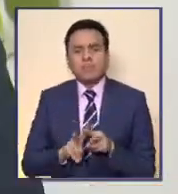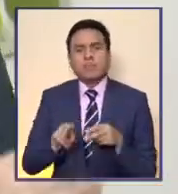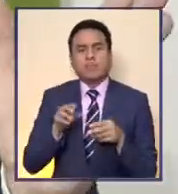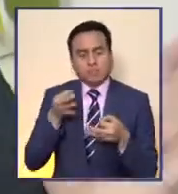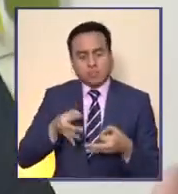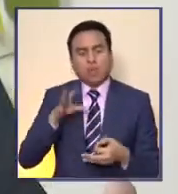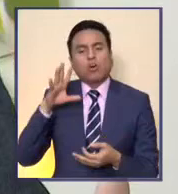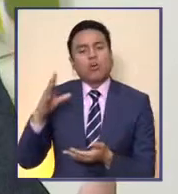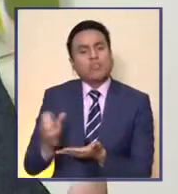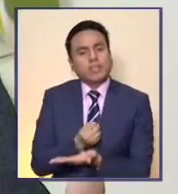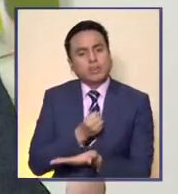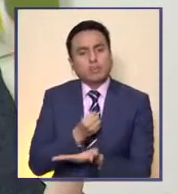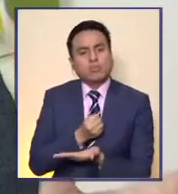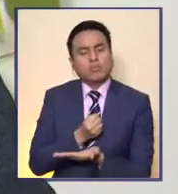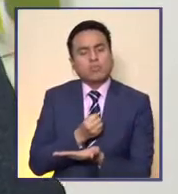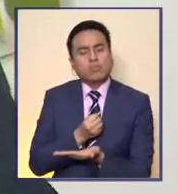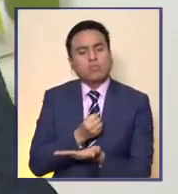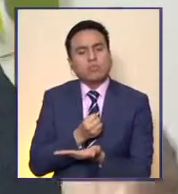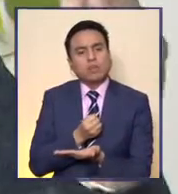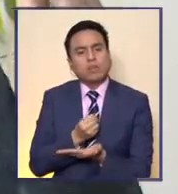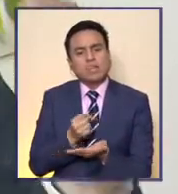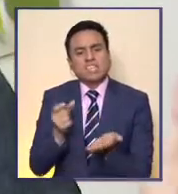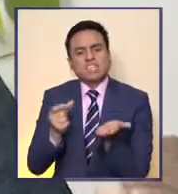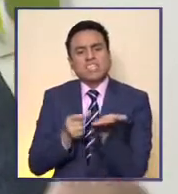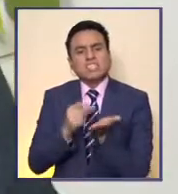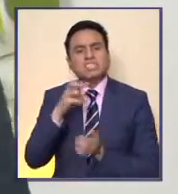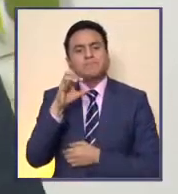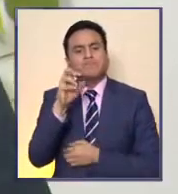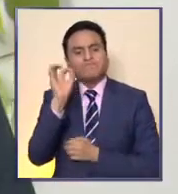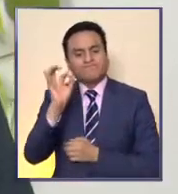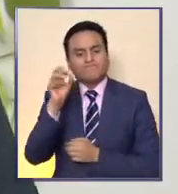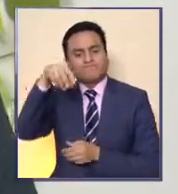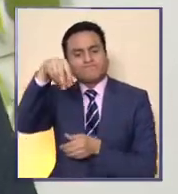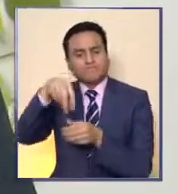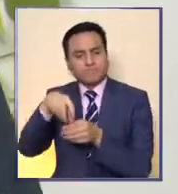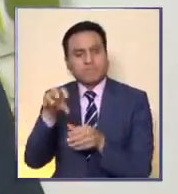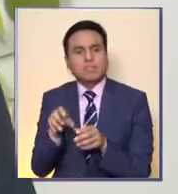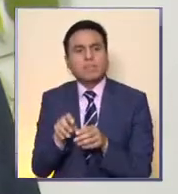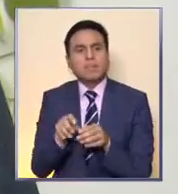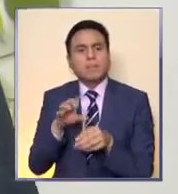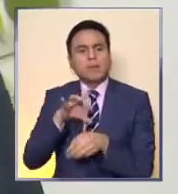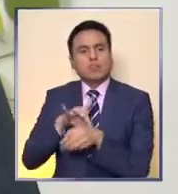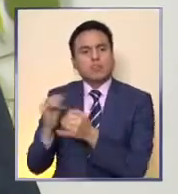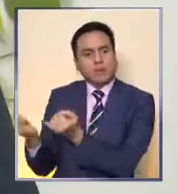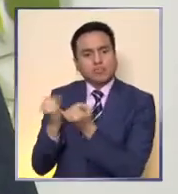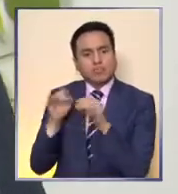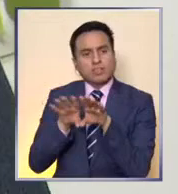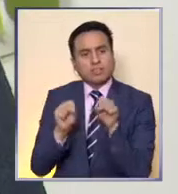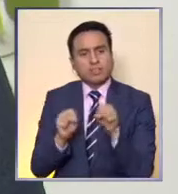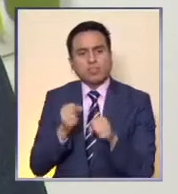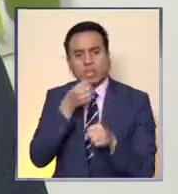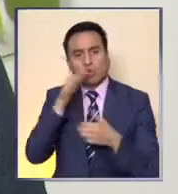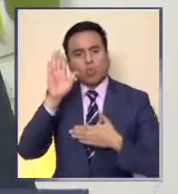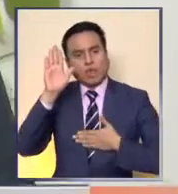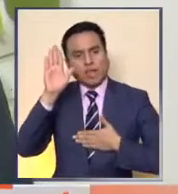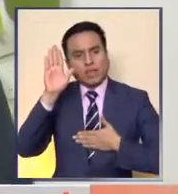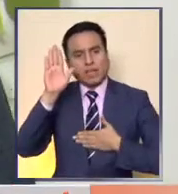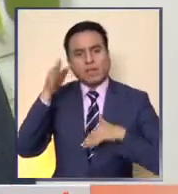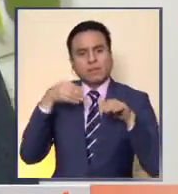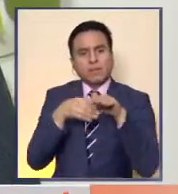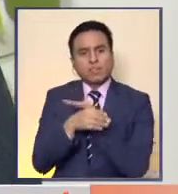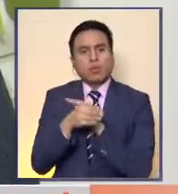obtengo, le coloco el chip, obtengo la información del médico veterinario, hago una declaración jurada, me meto en la